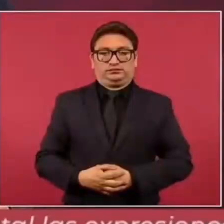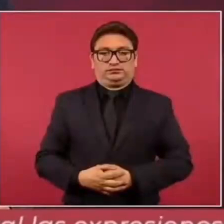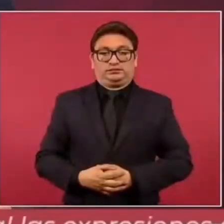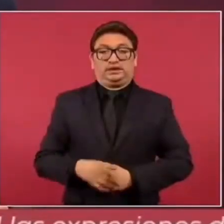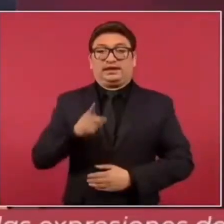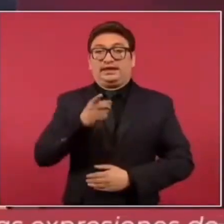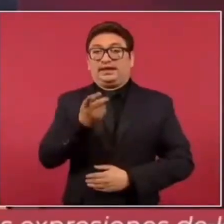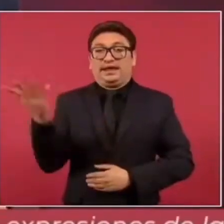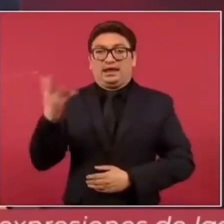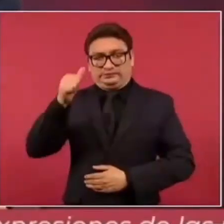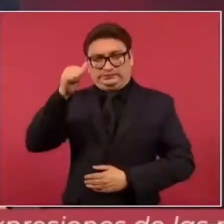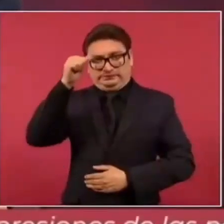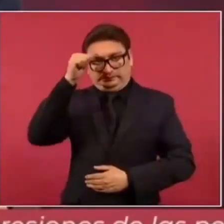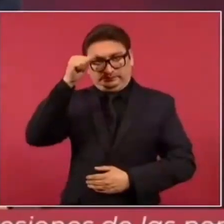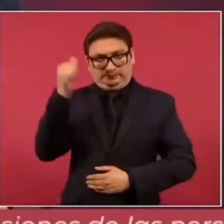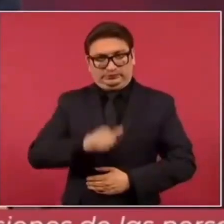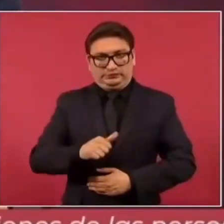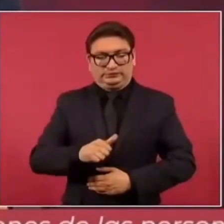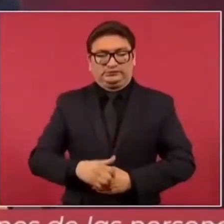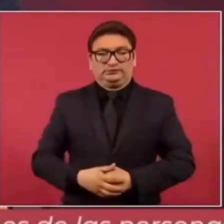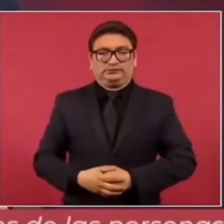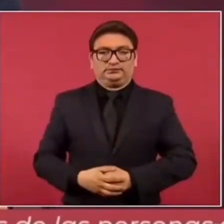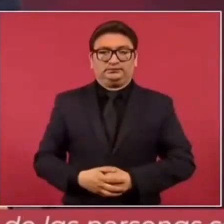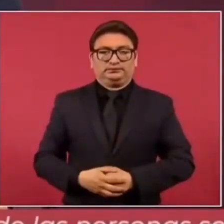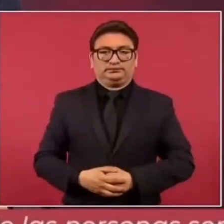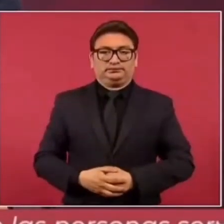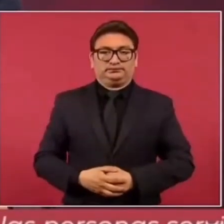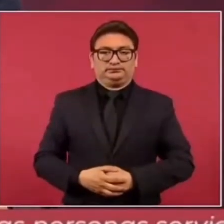Son pecadores.